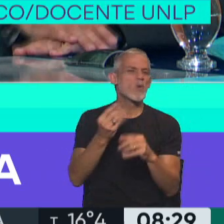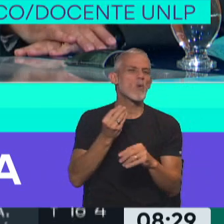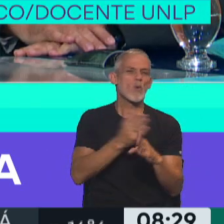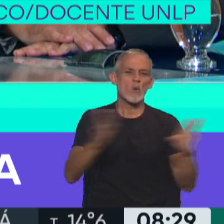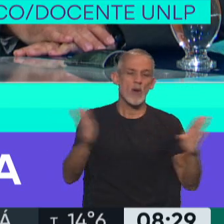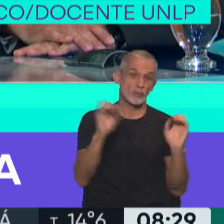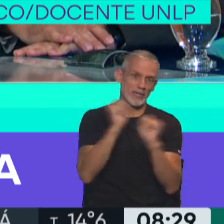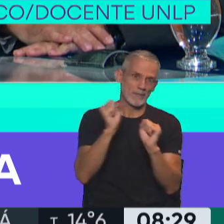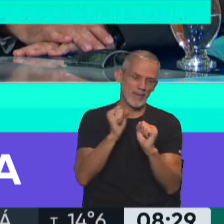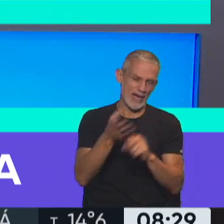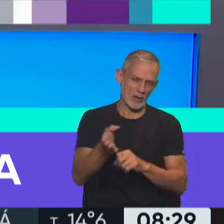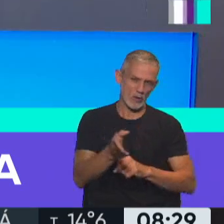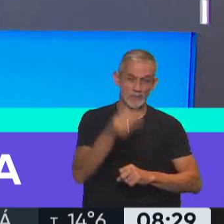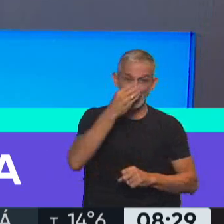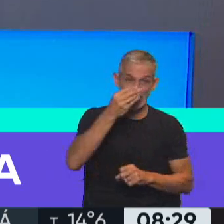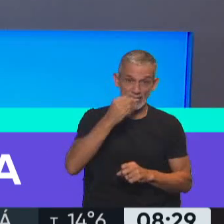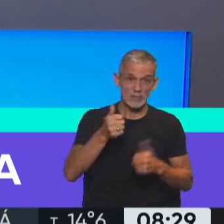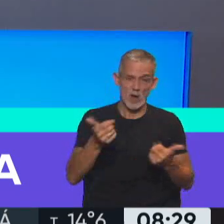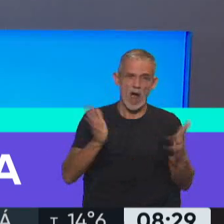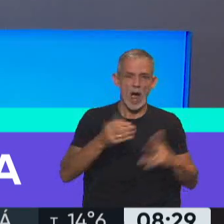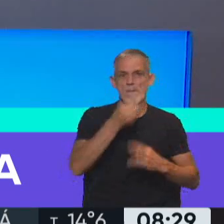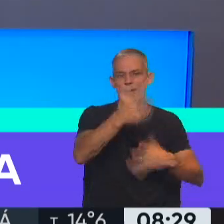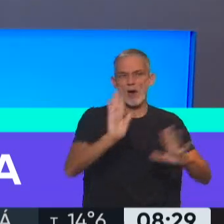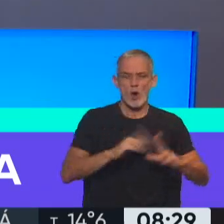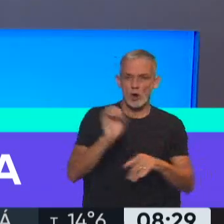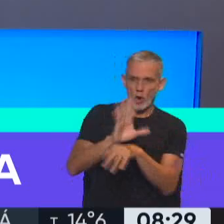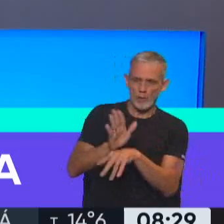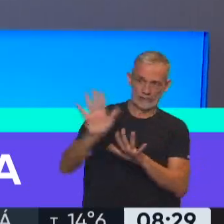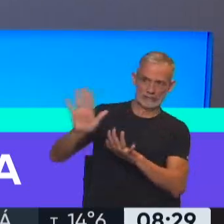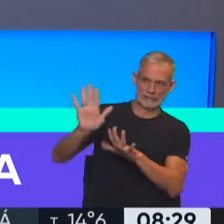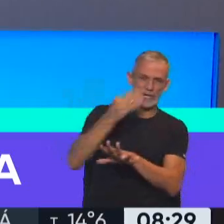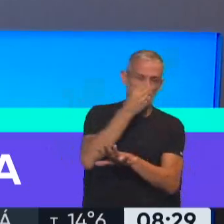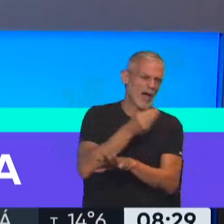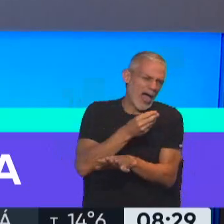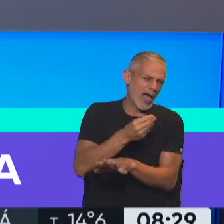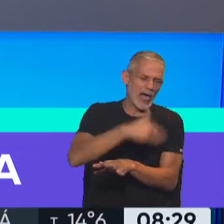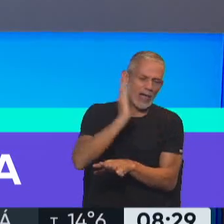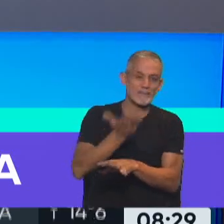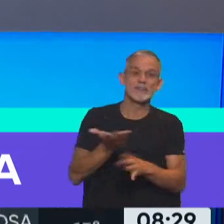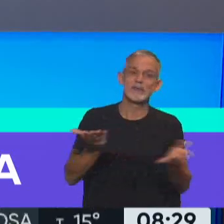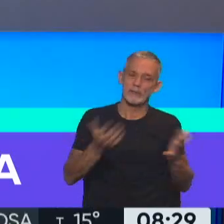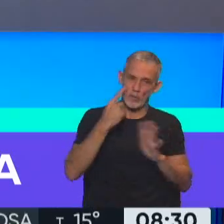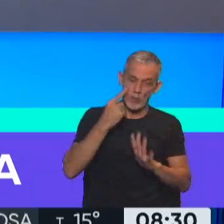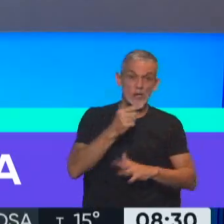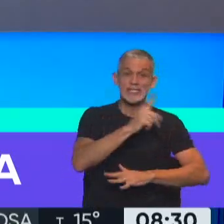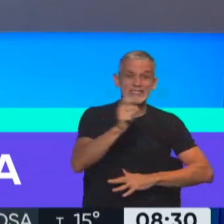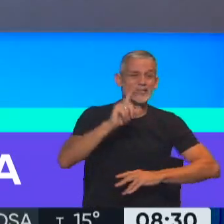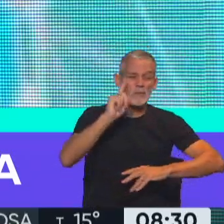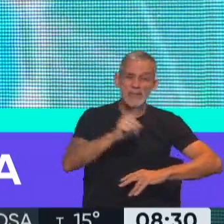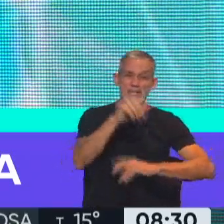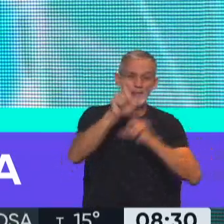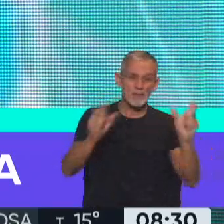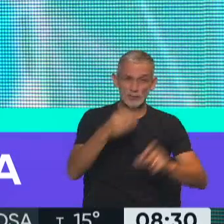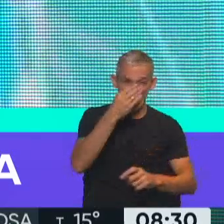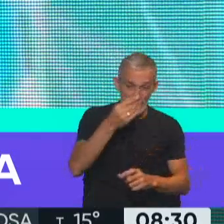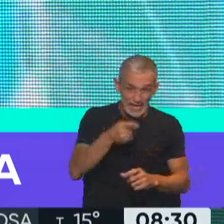en invierno. Claro, la gripe tiene buena prensa en relación al COVID. Y sí, tiene buena prensa. Claro, no sí, es tanto. Pero hay cientos de miles de muertos cada año por